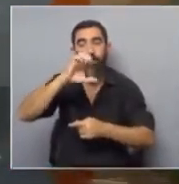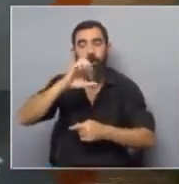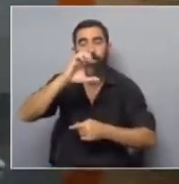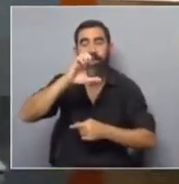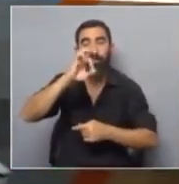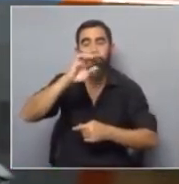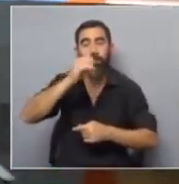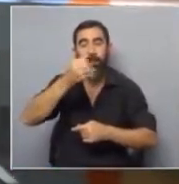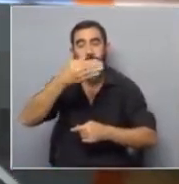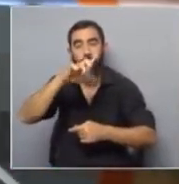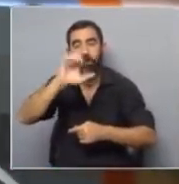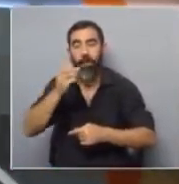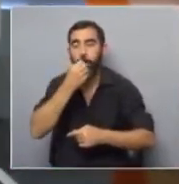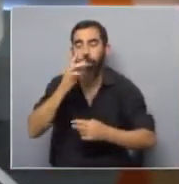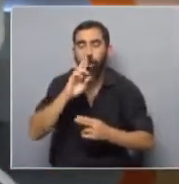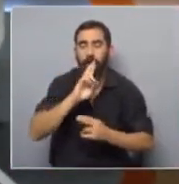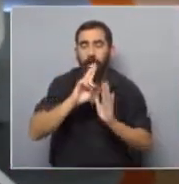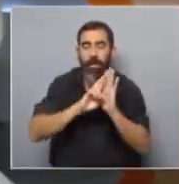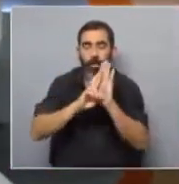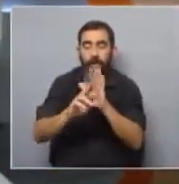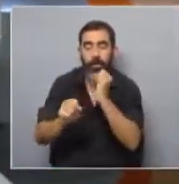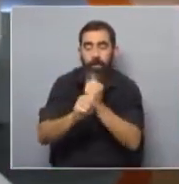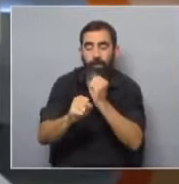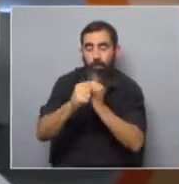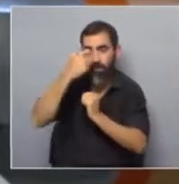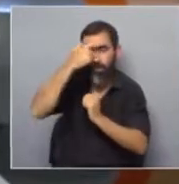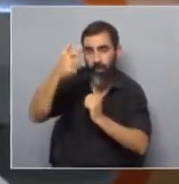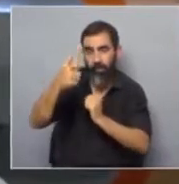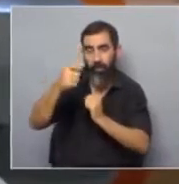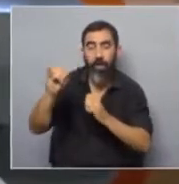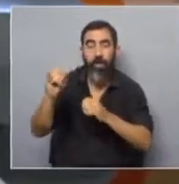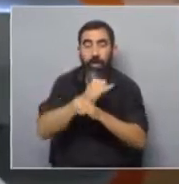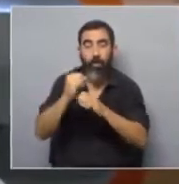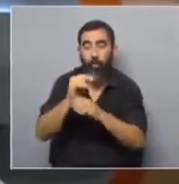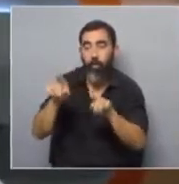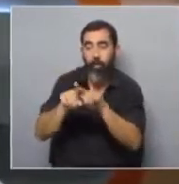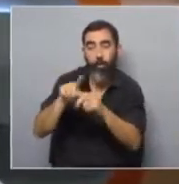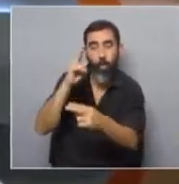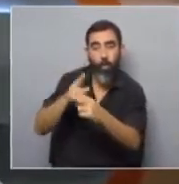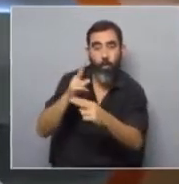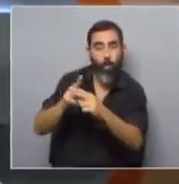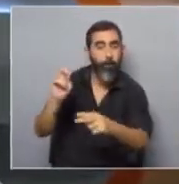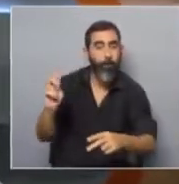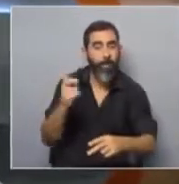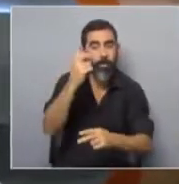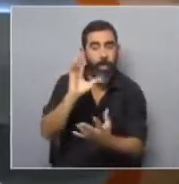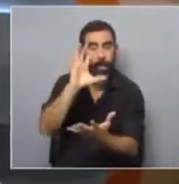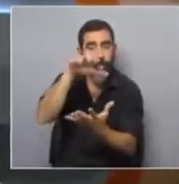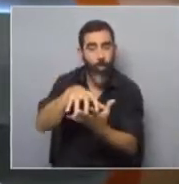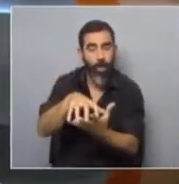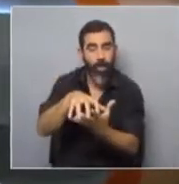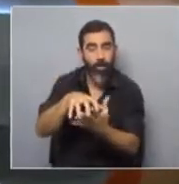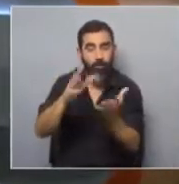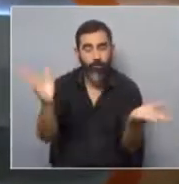más representativos de quienes cumplen tareas científicas en el instituto que lleva su nombre, uno de los principales ámbitos